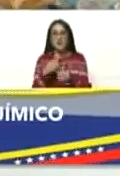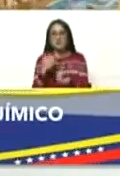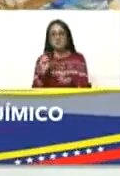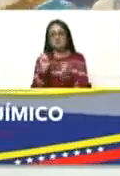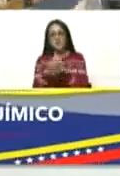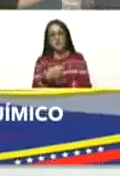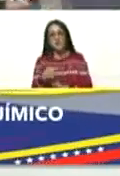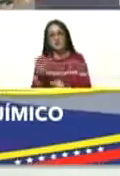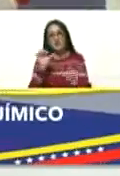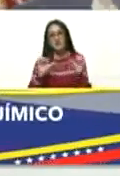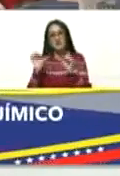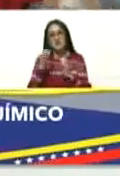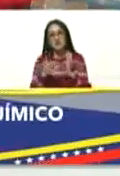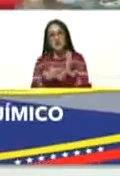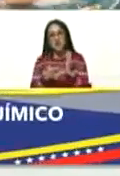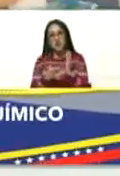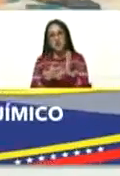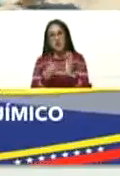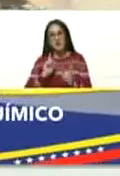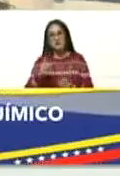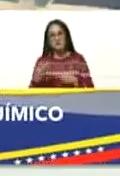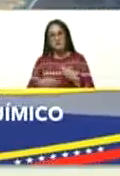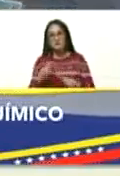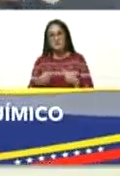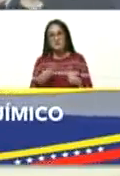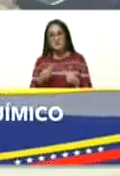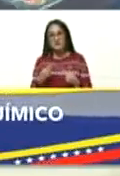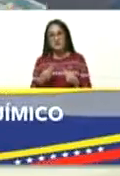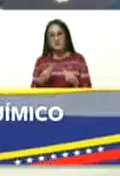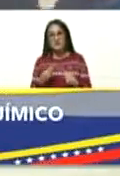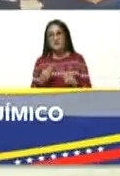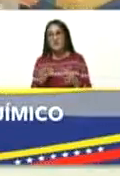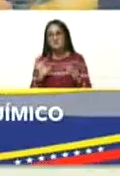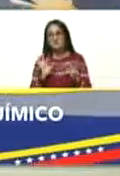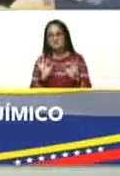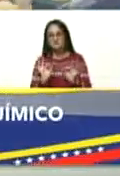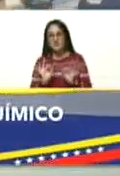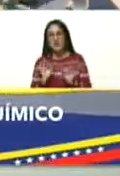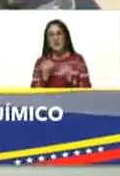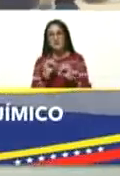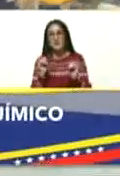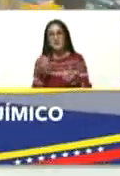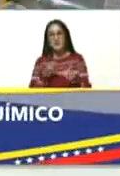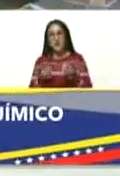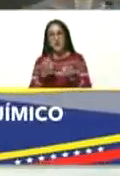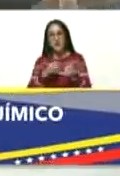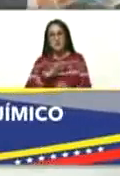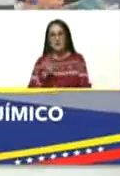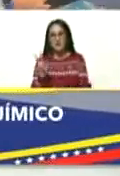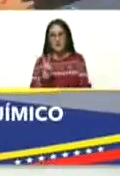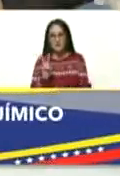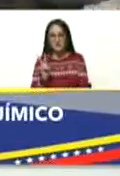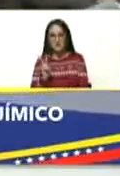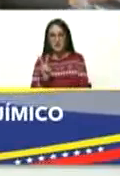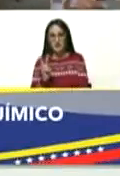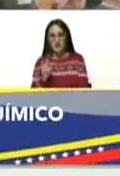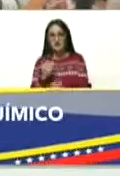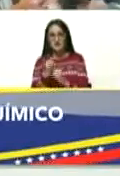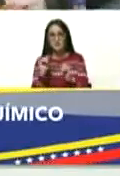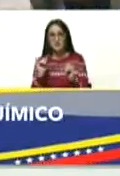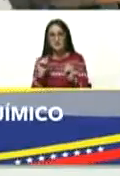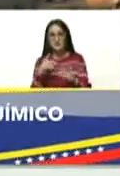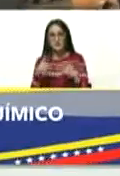científica tecnológica que debemos hacer para consolidar la independencia económica de Venezuela, la